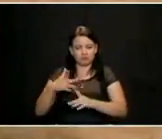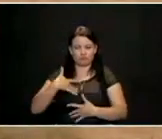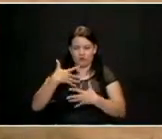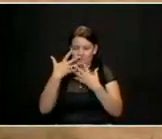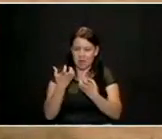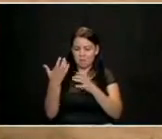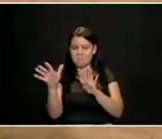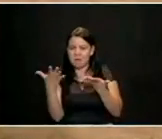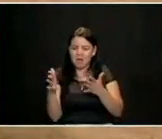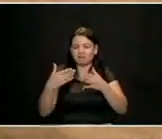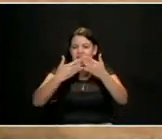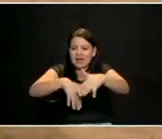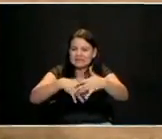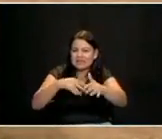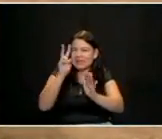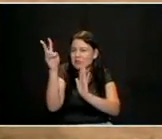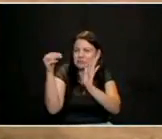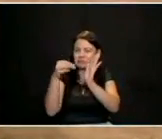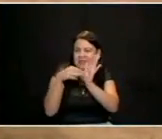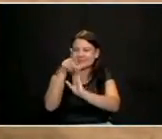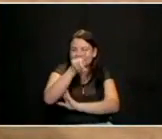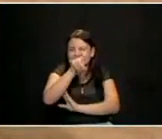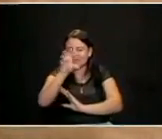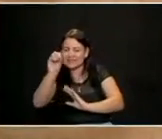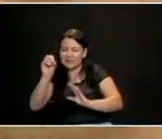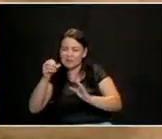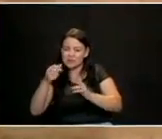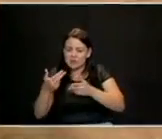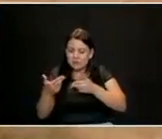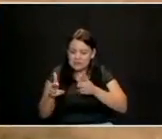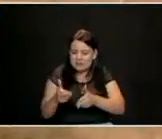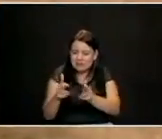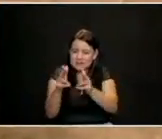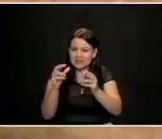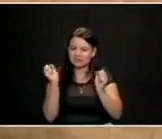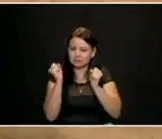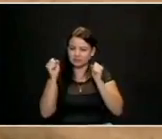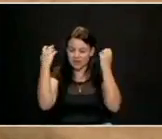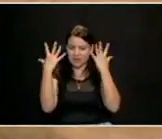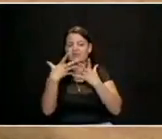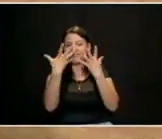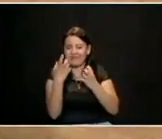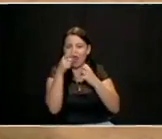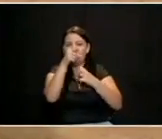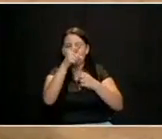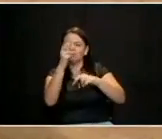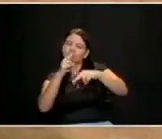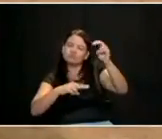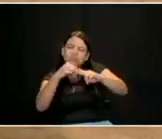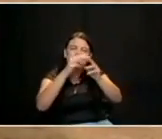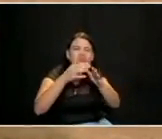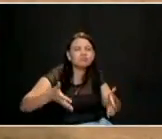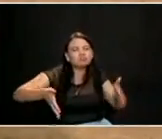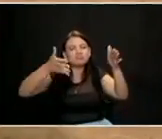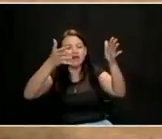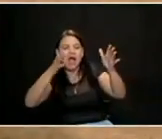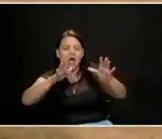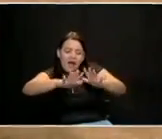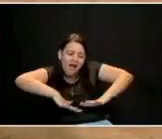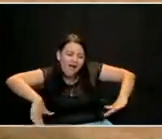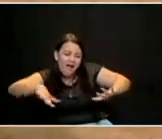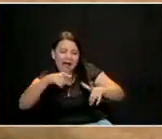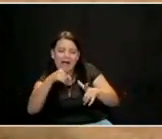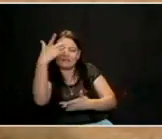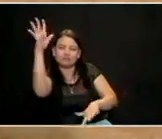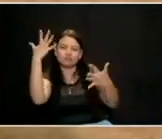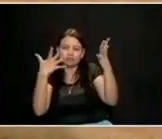y la 2600 en la quebrada de Santa Elena. Ese va a ser un gran parque que le va a dar mucho aire y mucha naturaleza